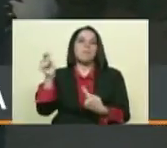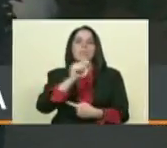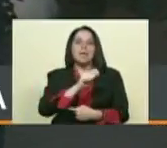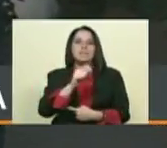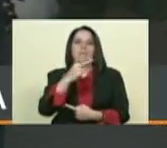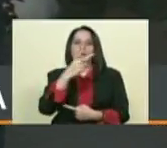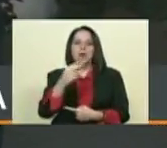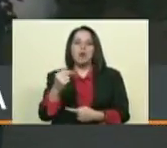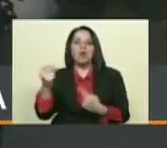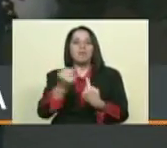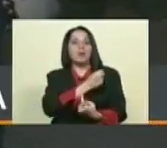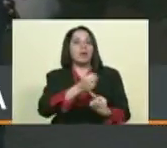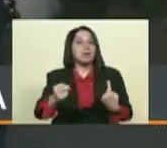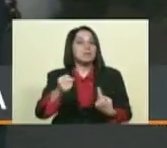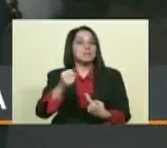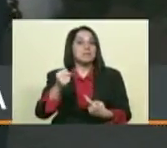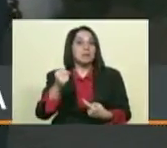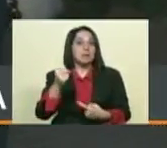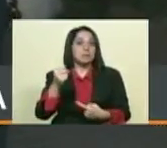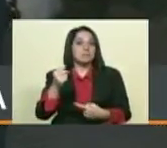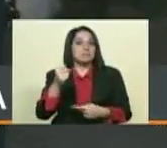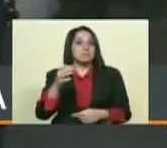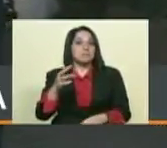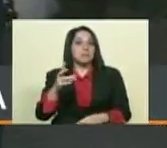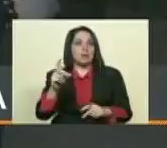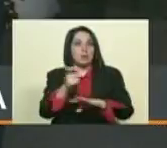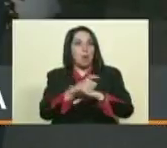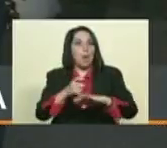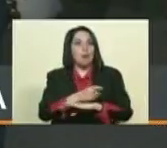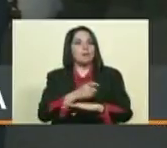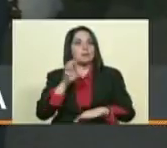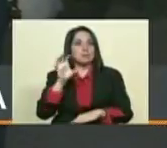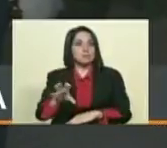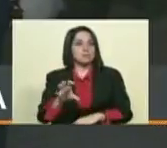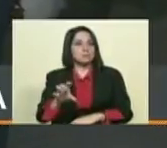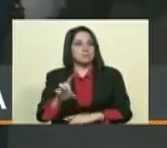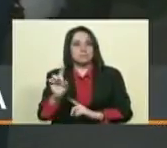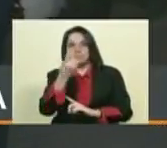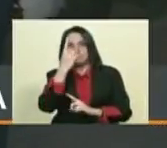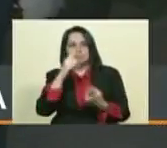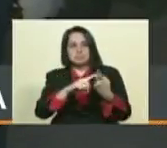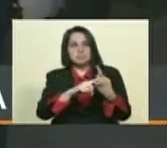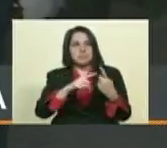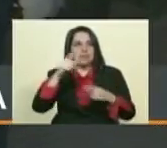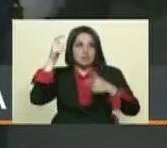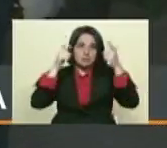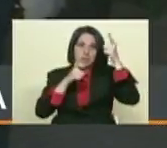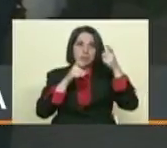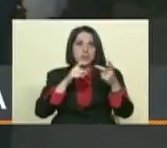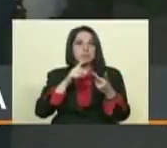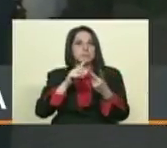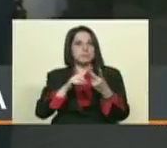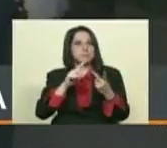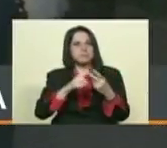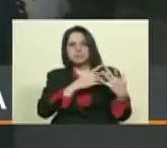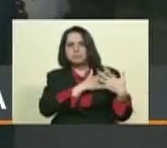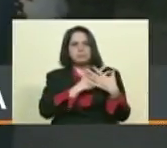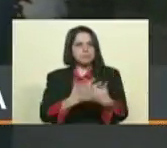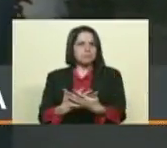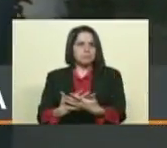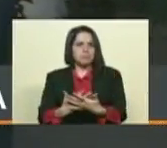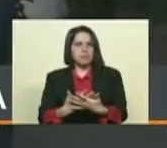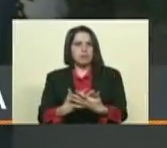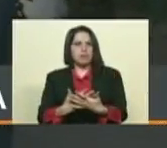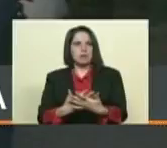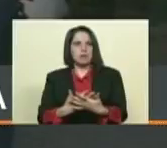mujeres, el gobierno del segundo presidente feminista de esta patria, porque recordemos que el primero era nuestro comandante Chávez, bueno, estamos por supuesto